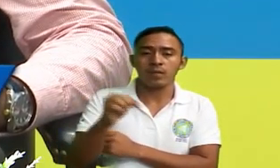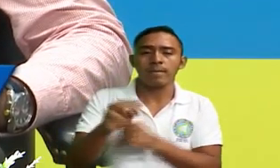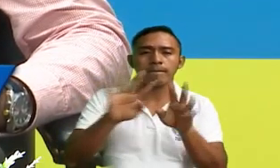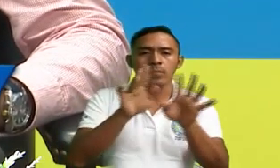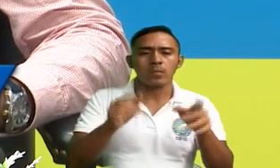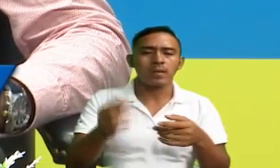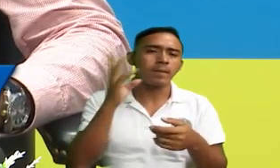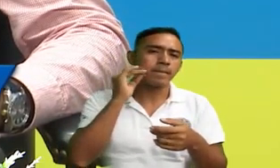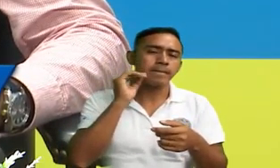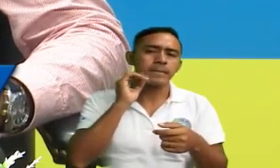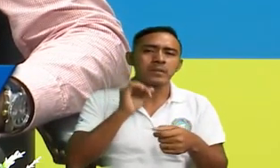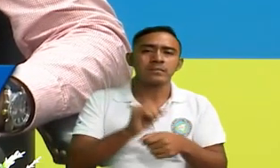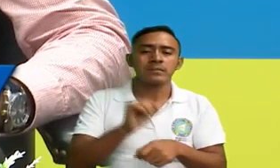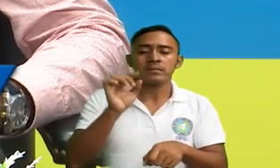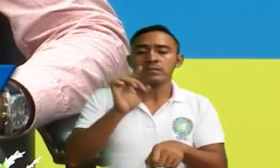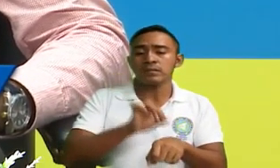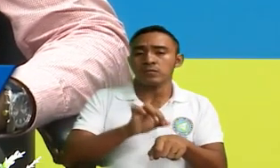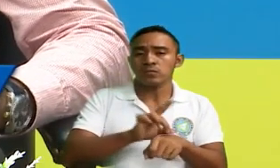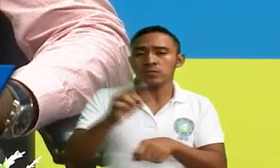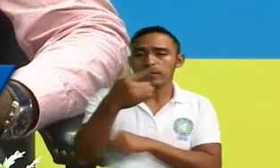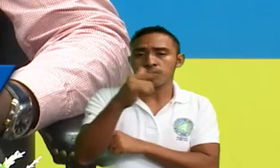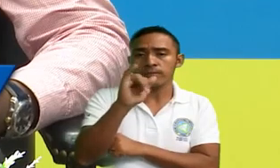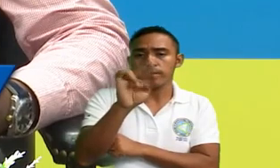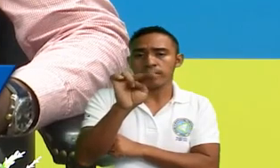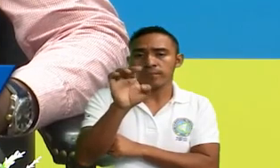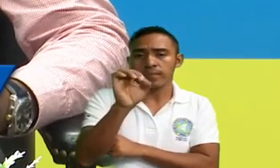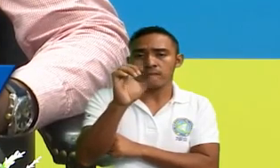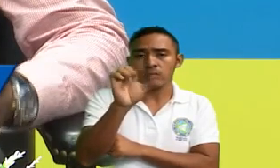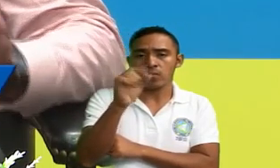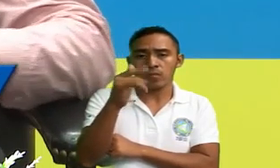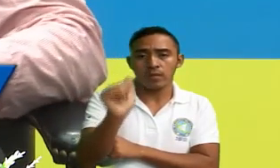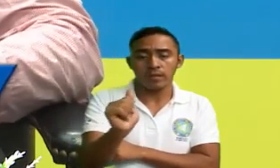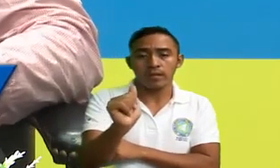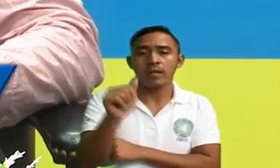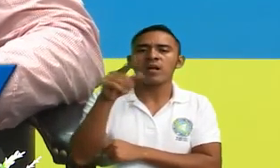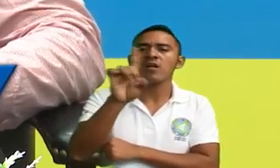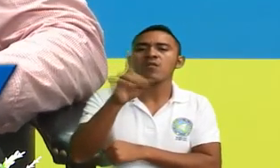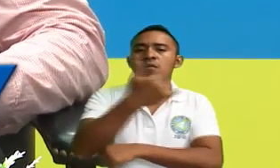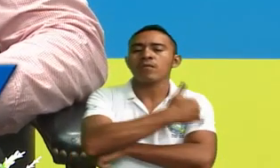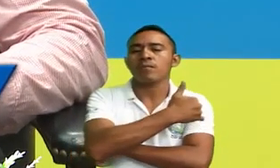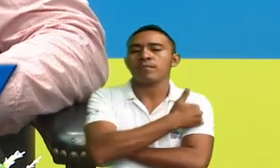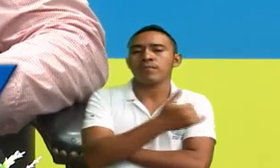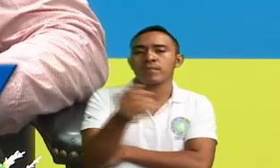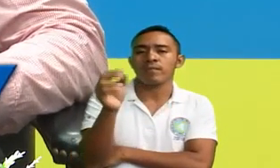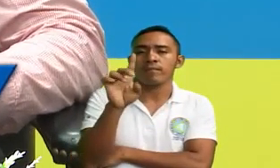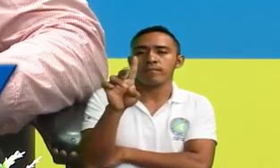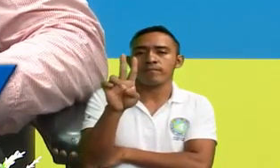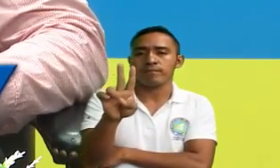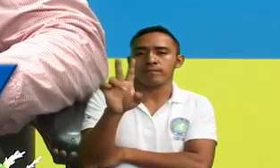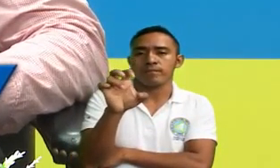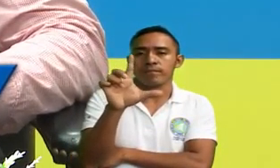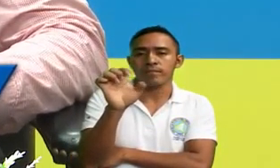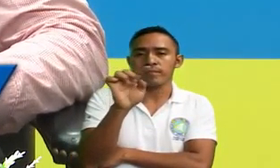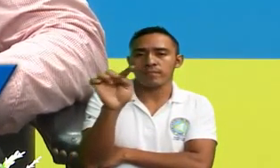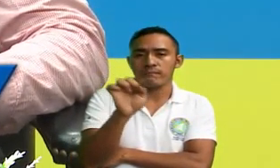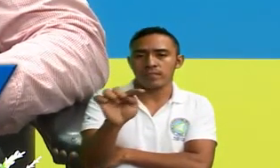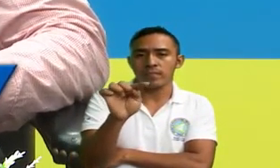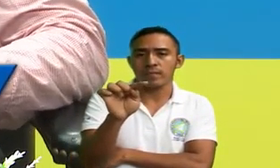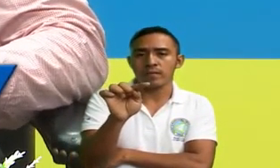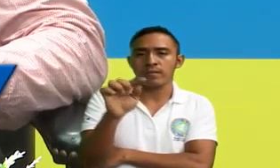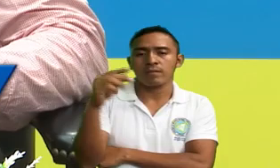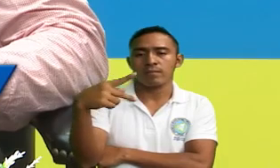de Managua, doctor Fernando Vélez País. Con ella vamos a estar hablando sobre el síndrome